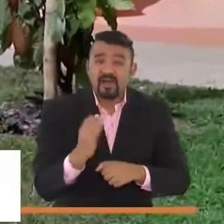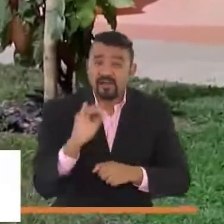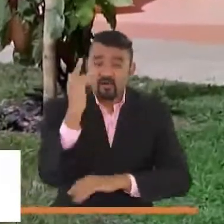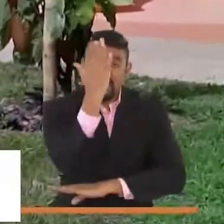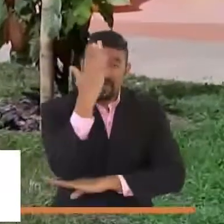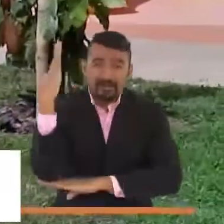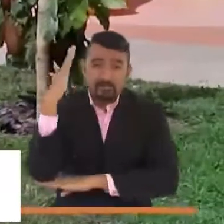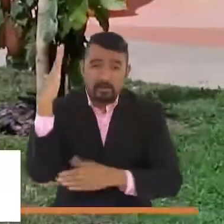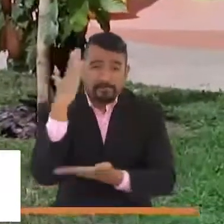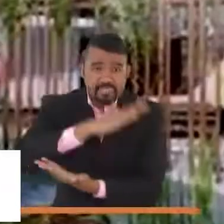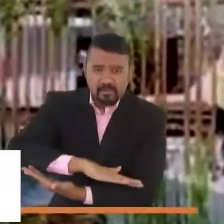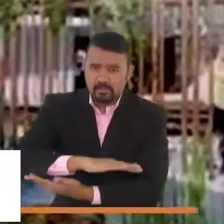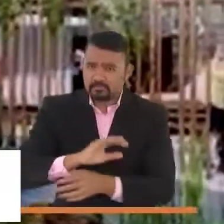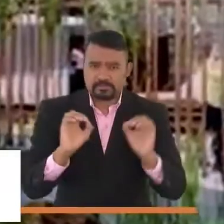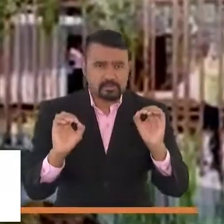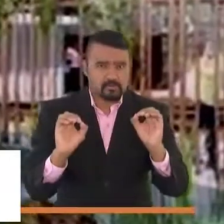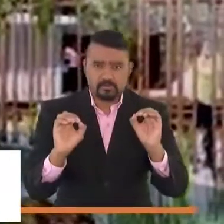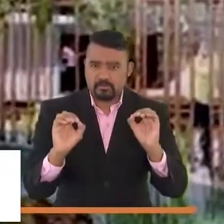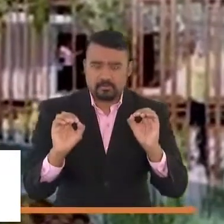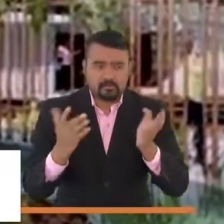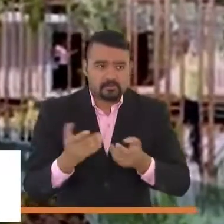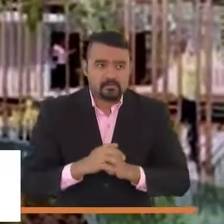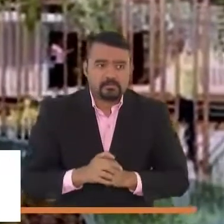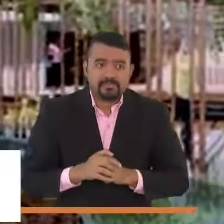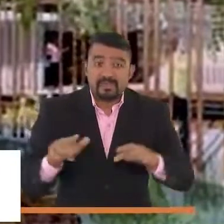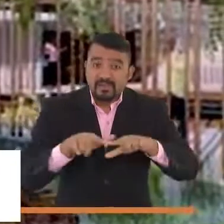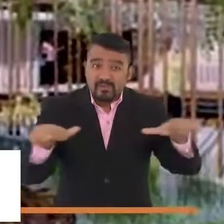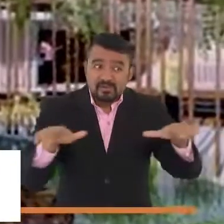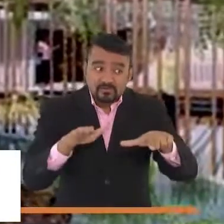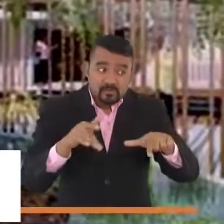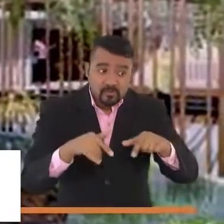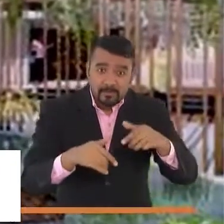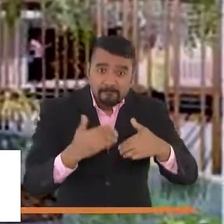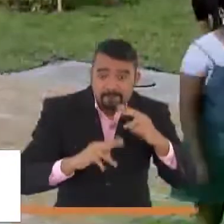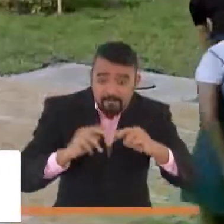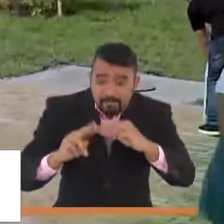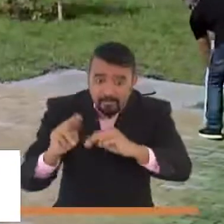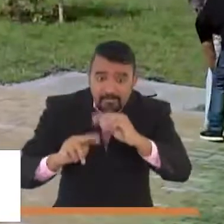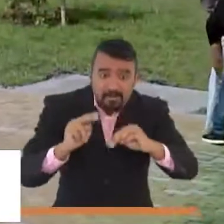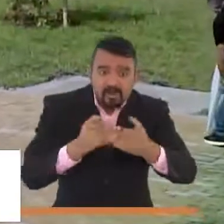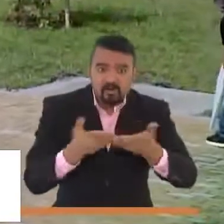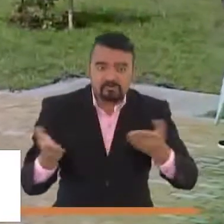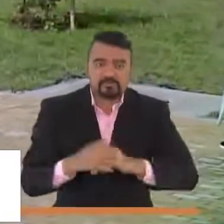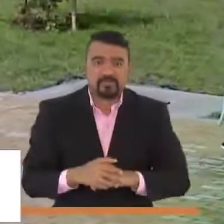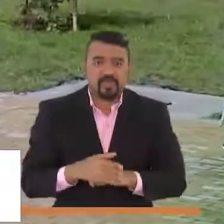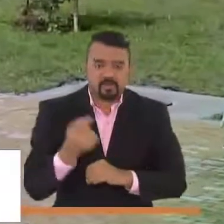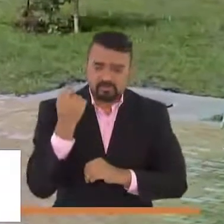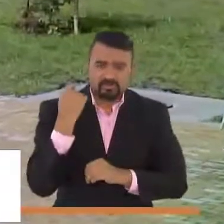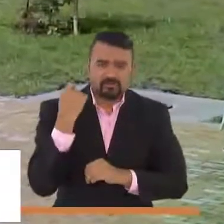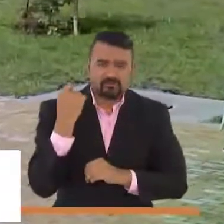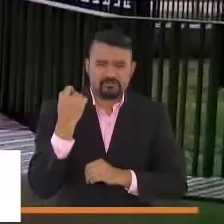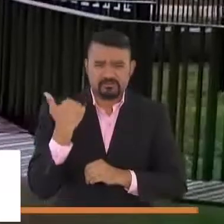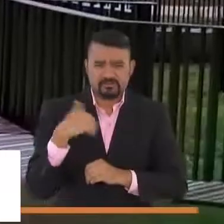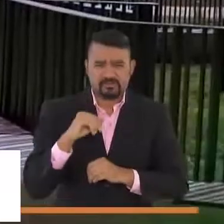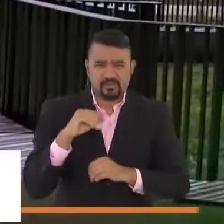ningún árbol para la construcción del Parque Urbano El Dorado segunda etapa. Ya firmé el convenio hace algunos días.